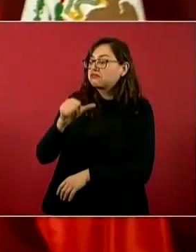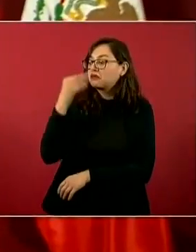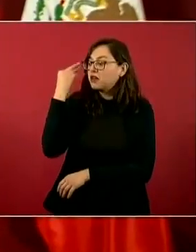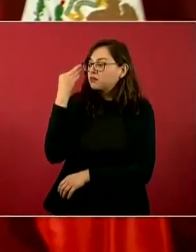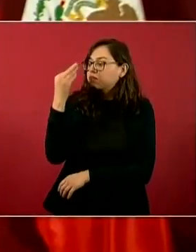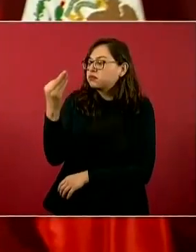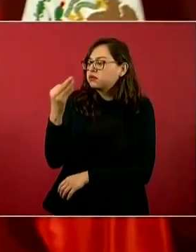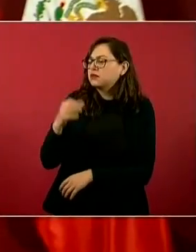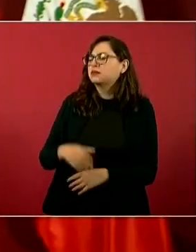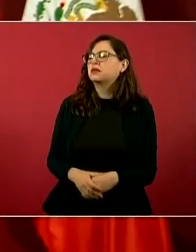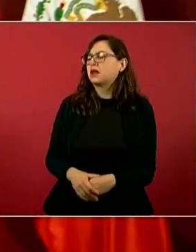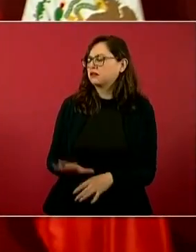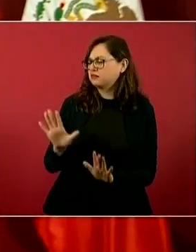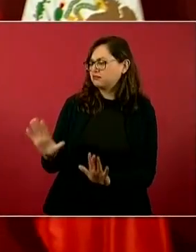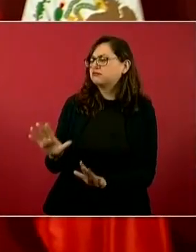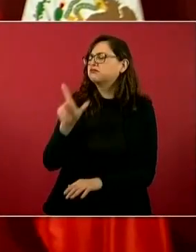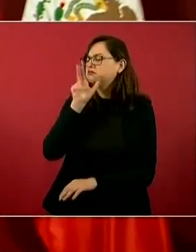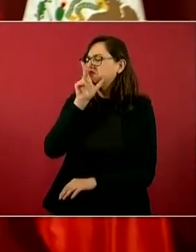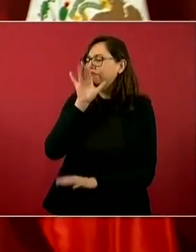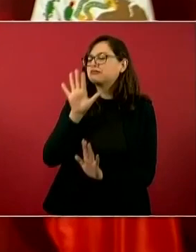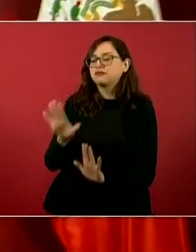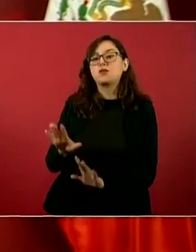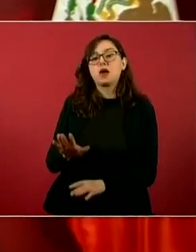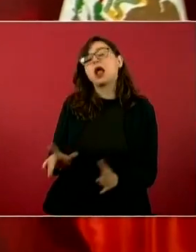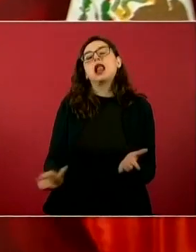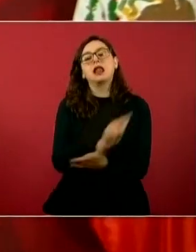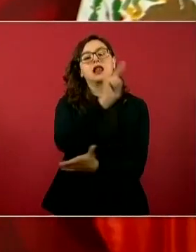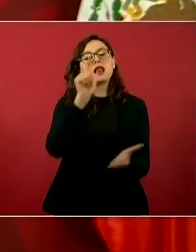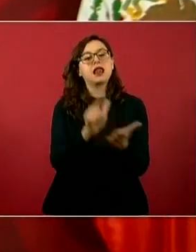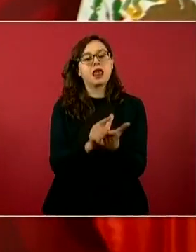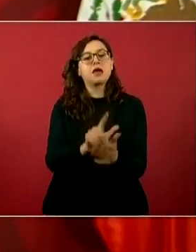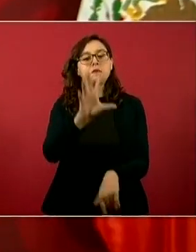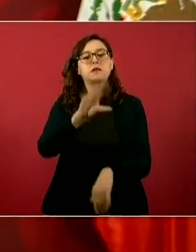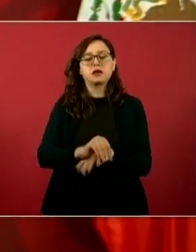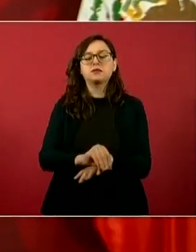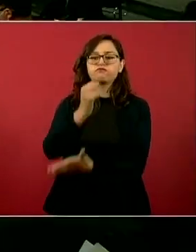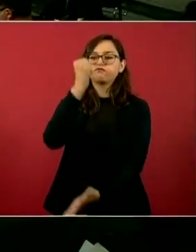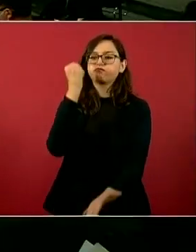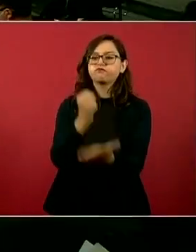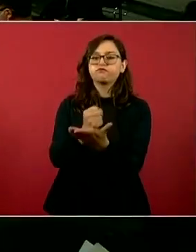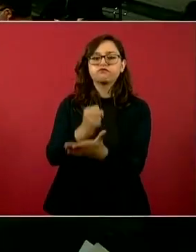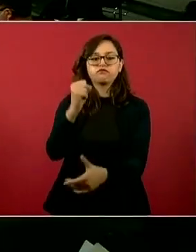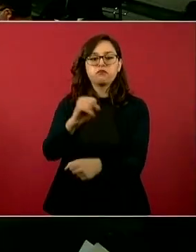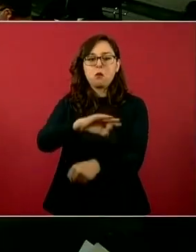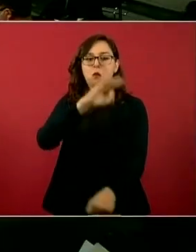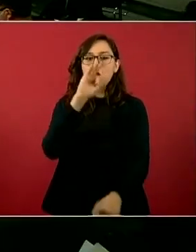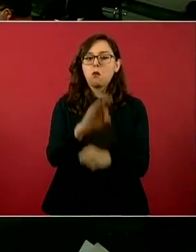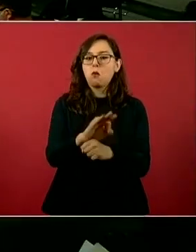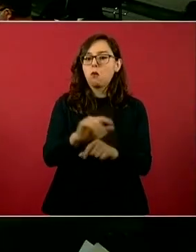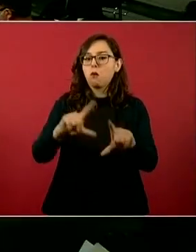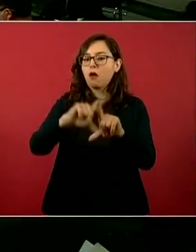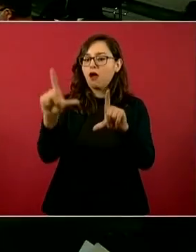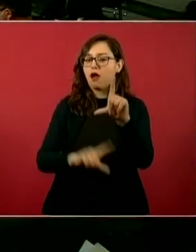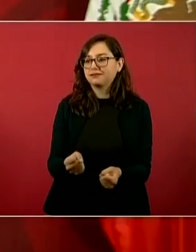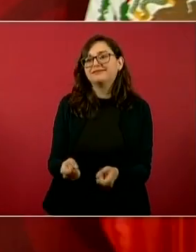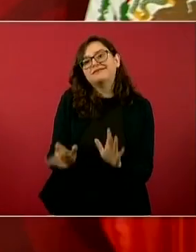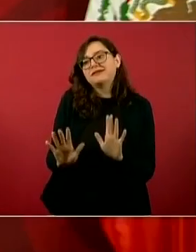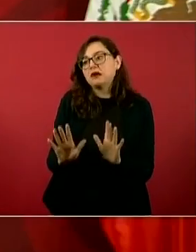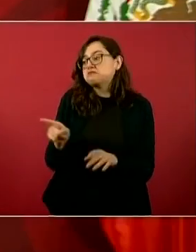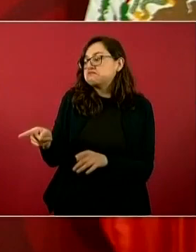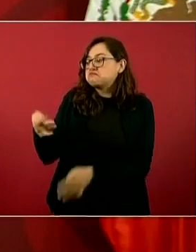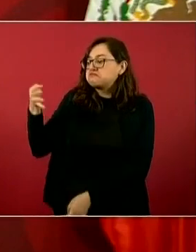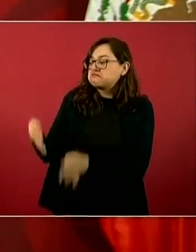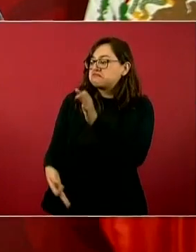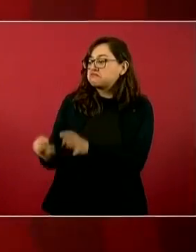¿Qué se declara esta obra? De seguridad nacional, por muchas razones, porque